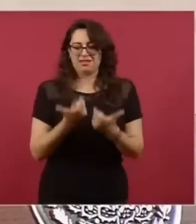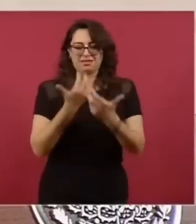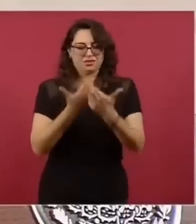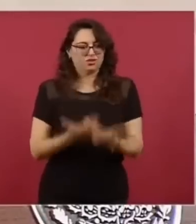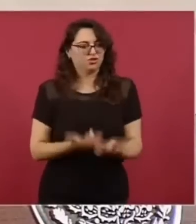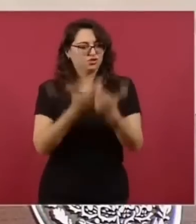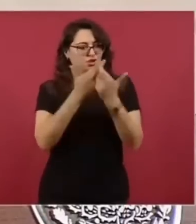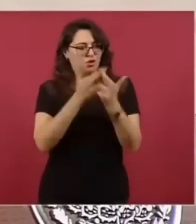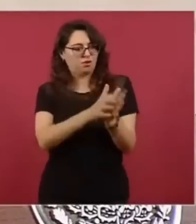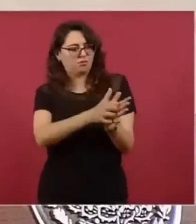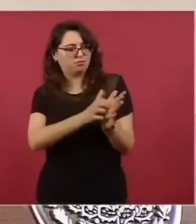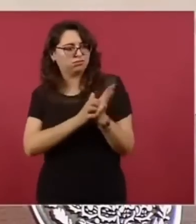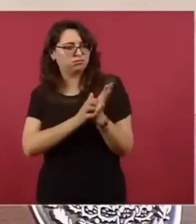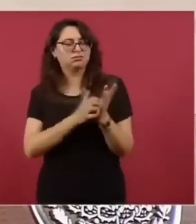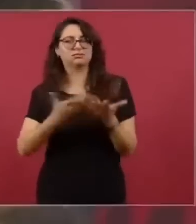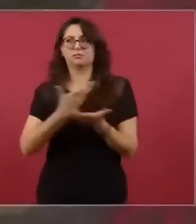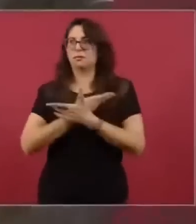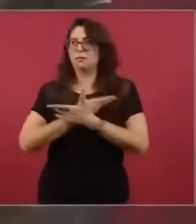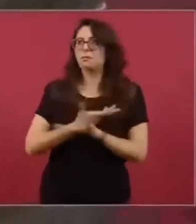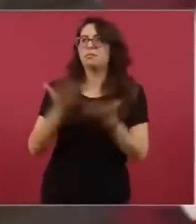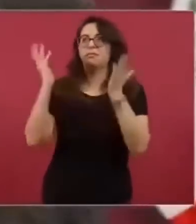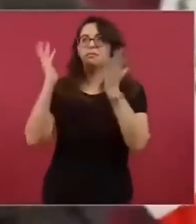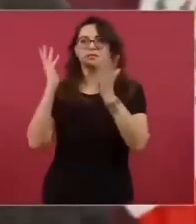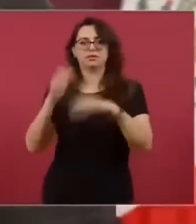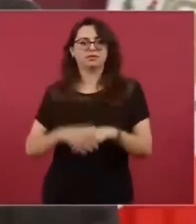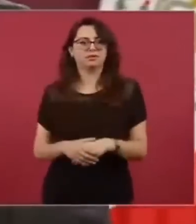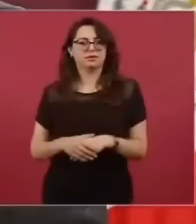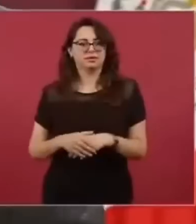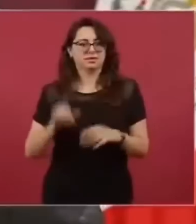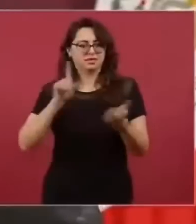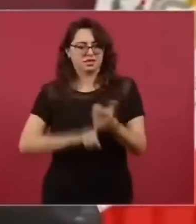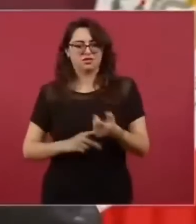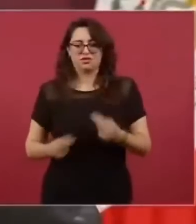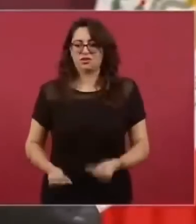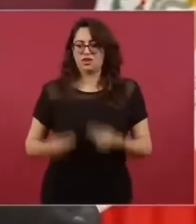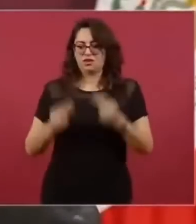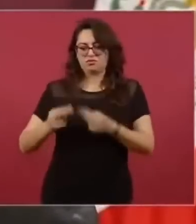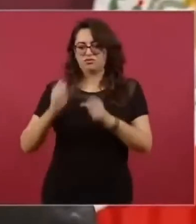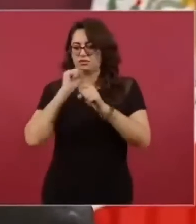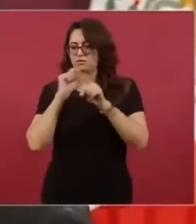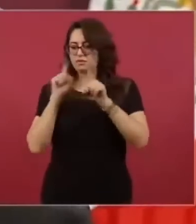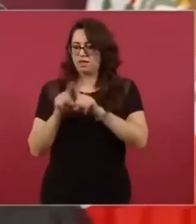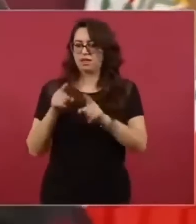es ahorro de comisión o la utilidad del banco?